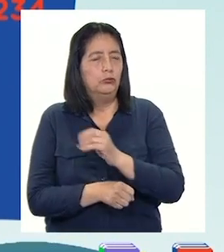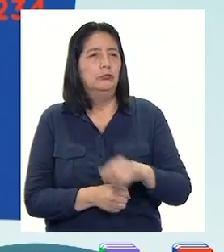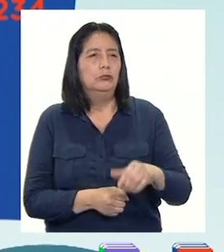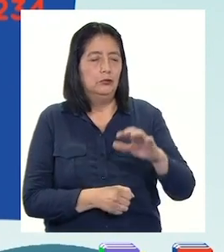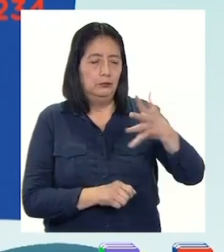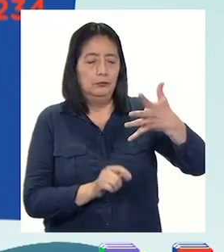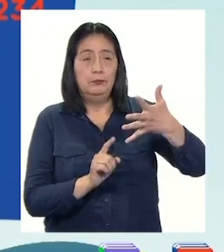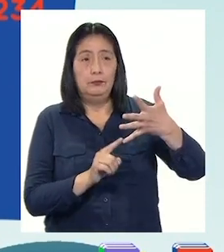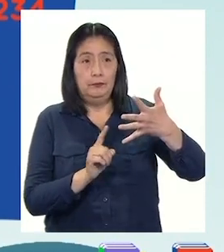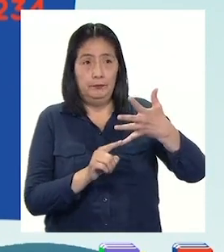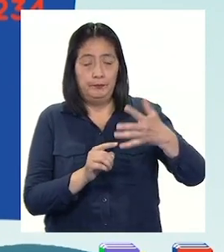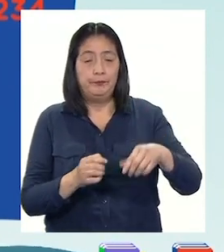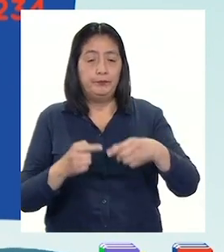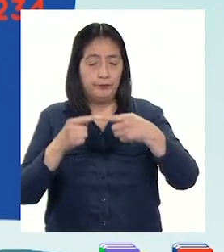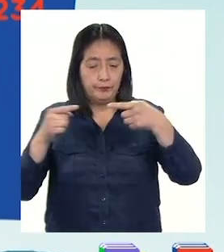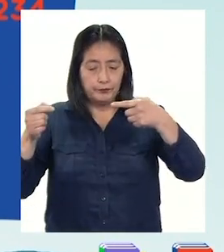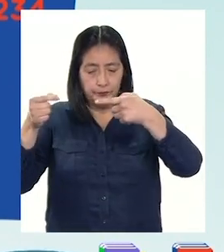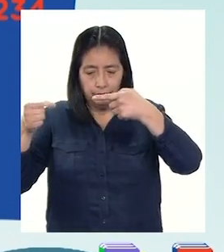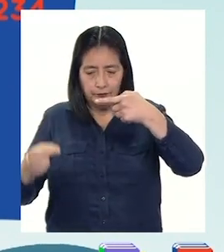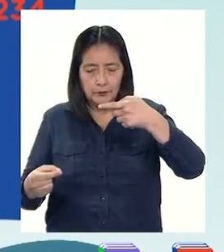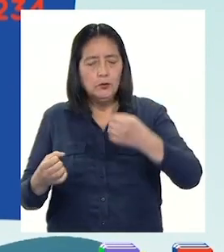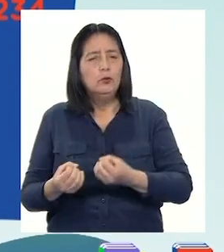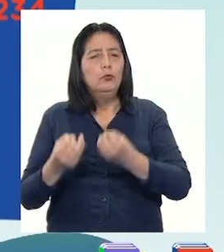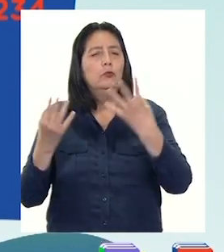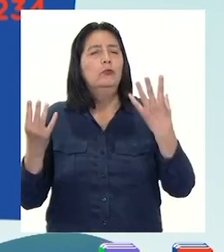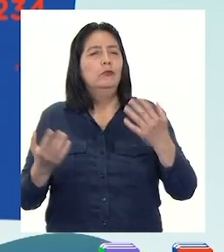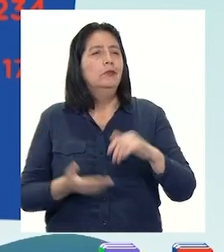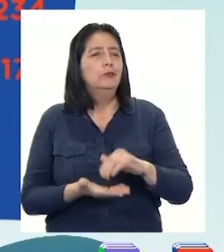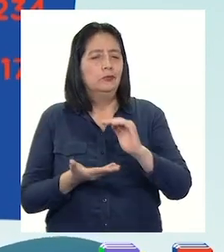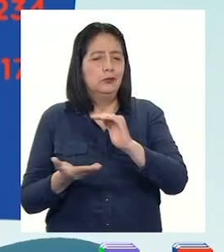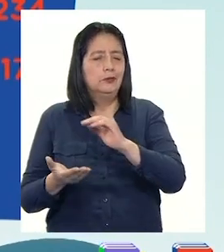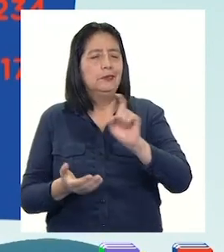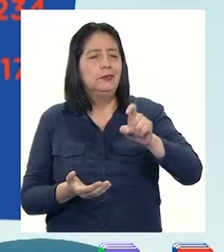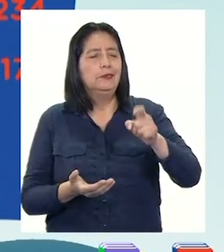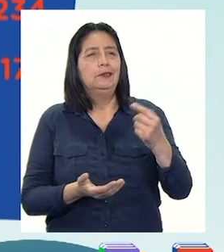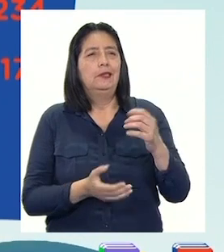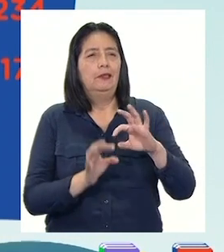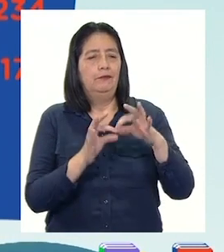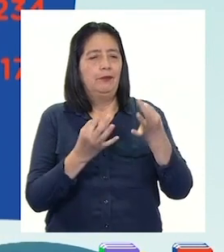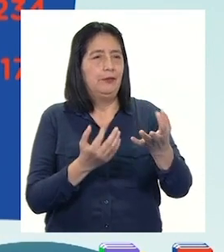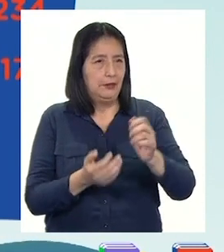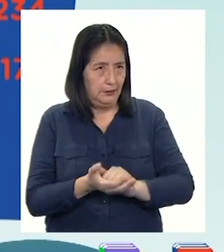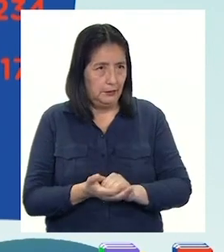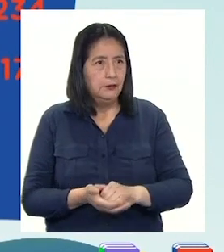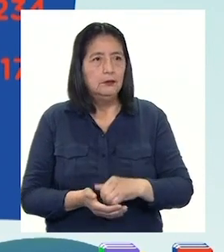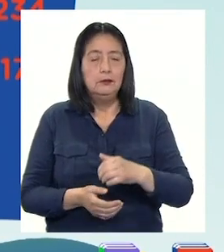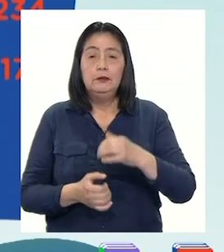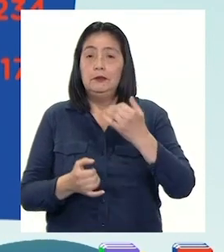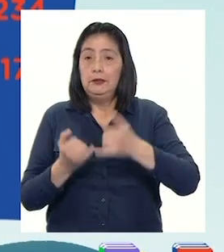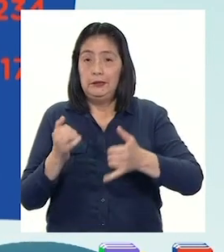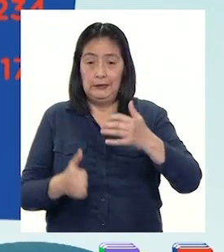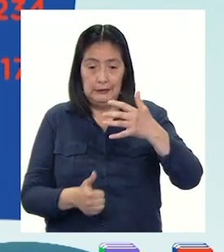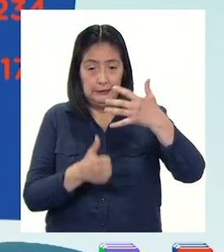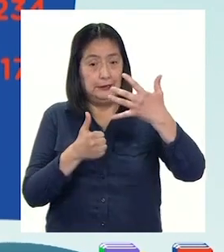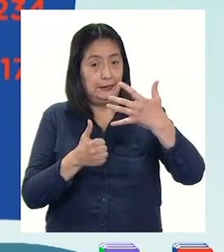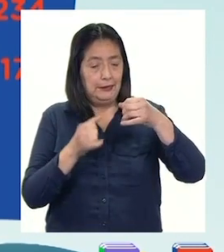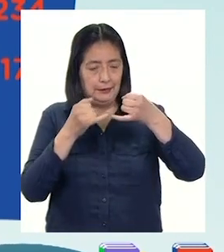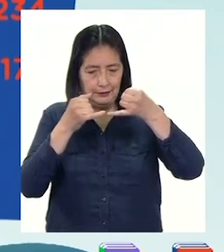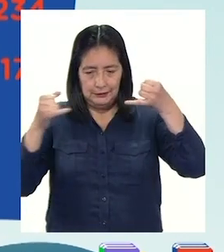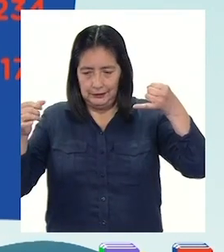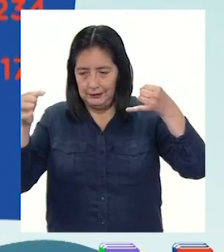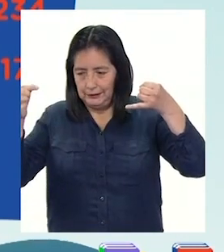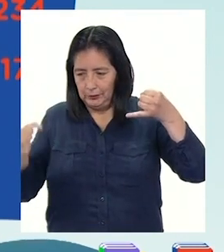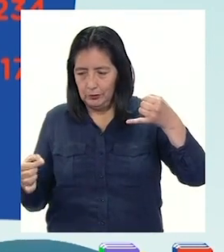quinta cuerda, la cantidad de sacos que necesita cada familia. Y finalmente, en la sexta